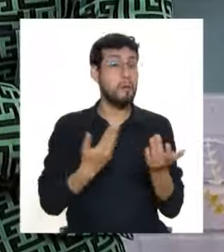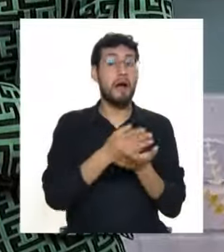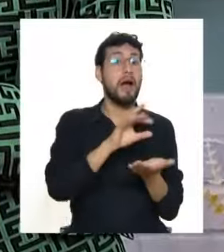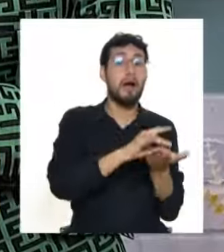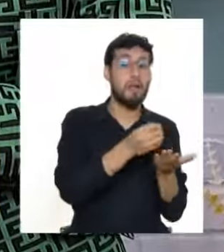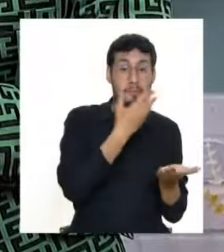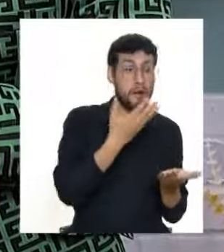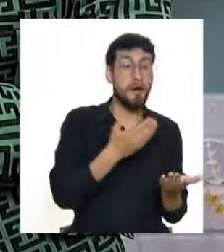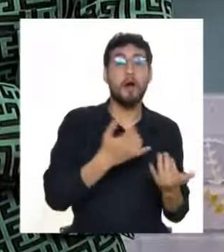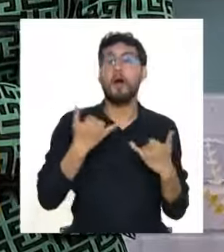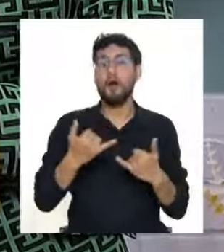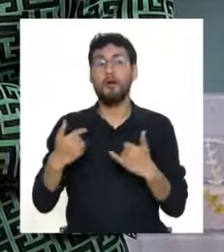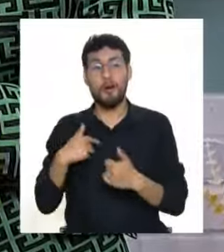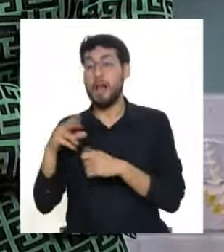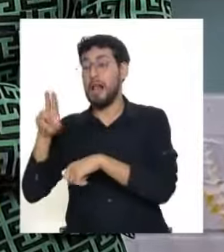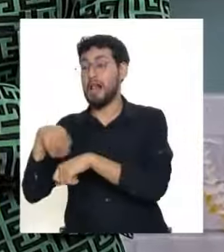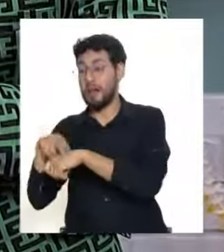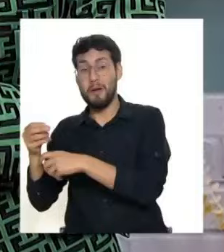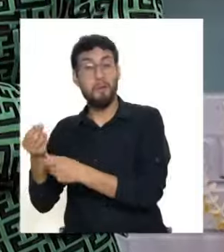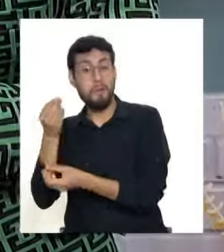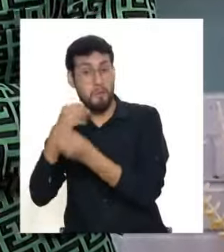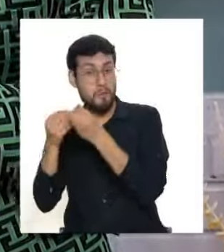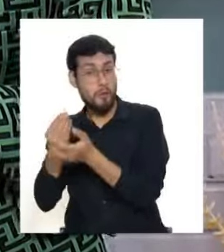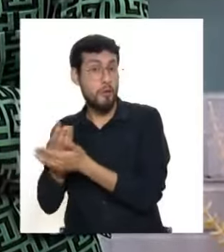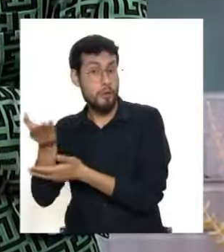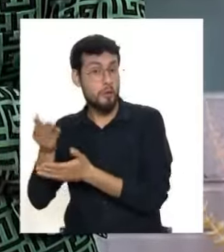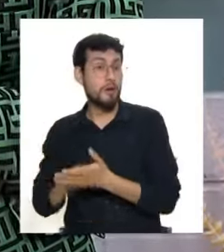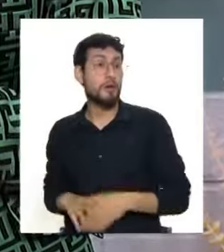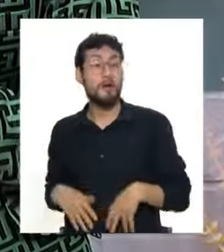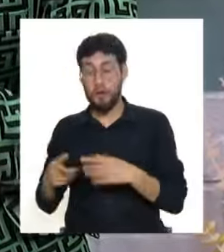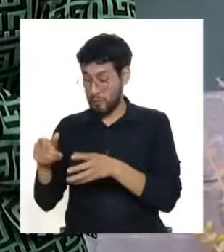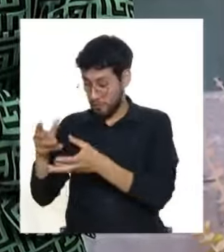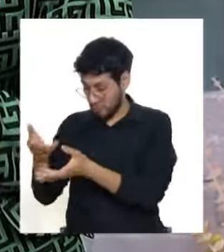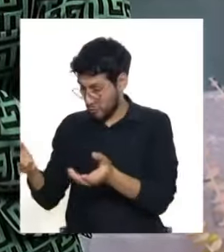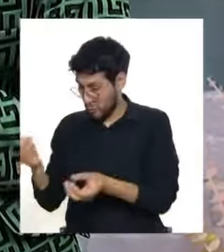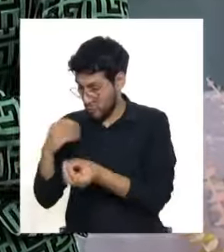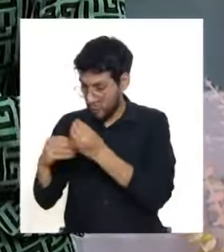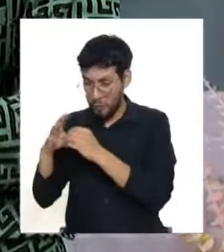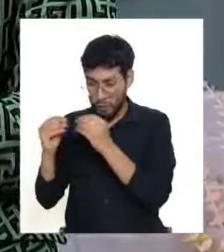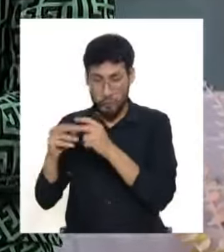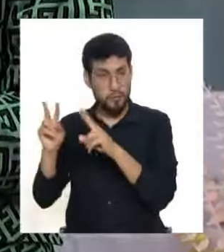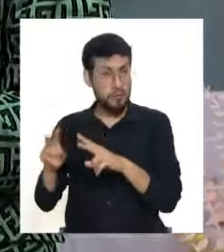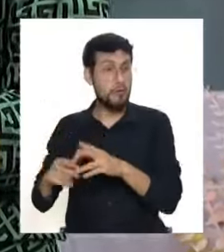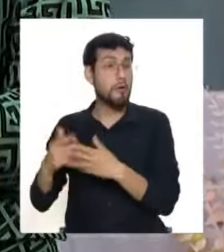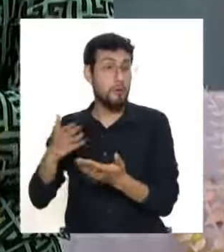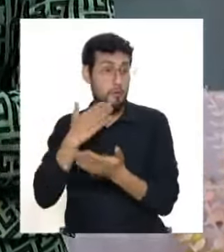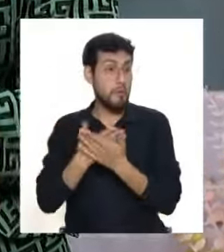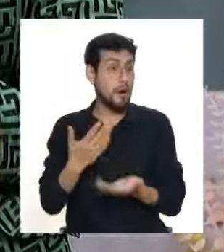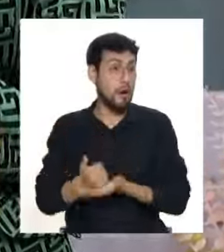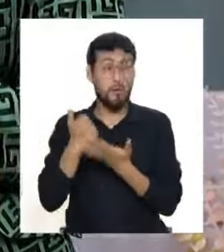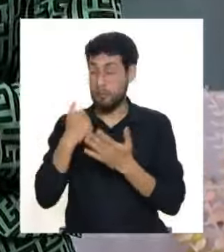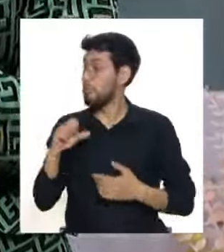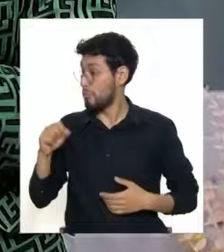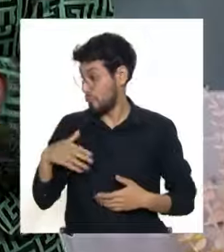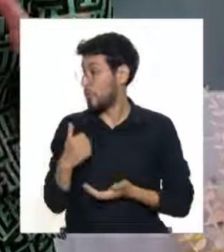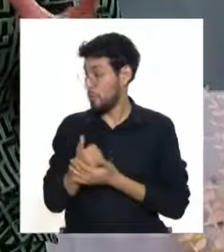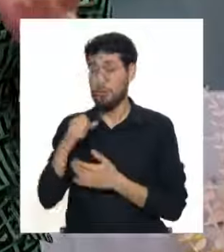farmacia, digamos, ahora voy a una farmacia natural, compro mis potajes, ¿no? Mis frutas, verduras de la selva. Que te pueden ayudar